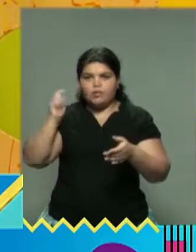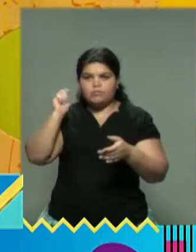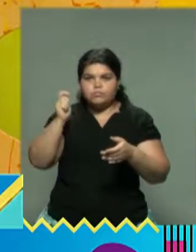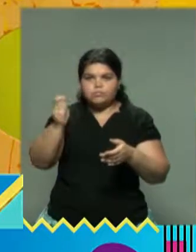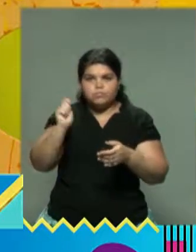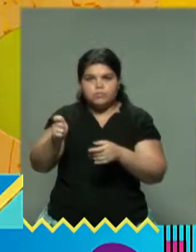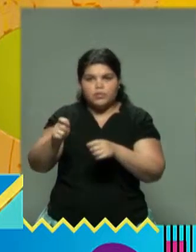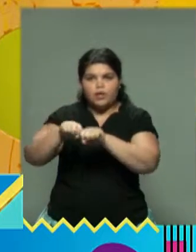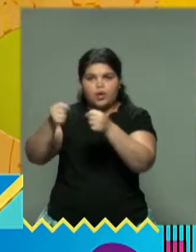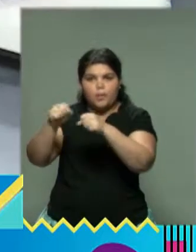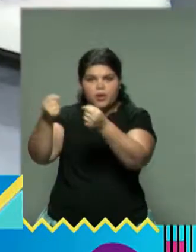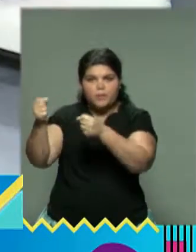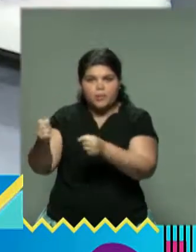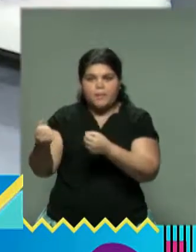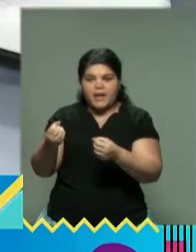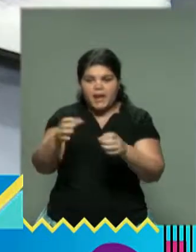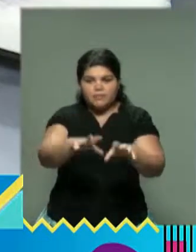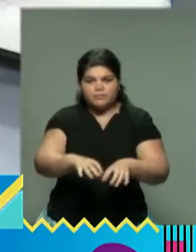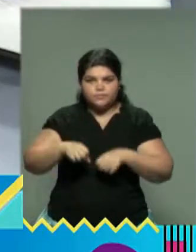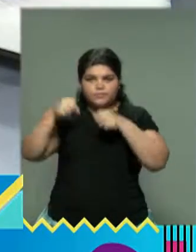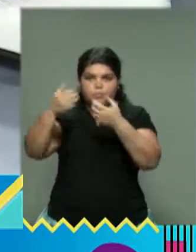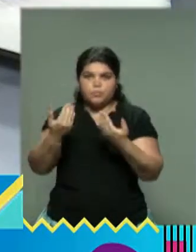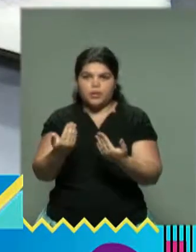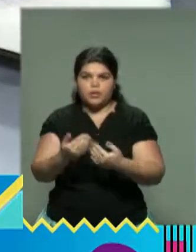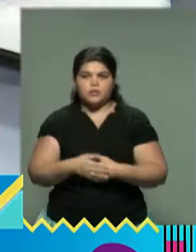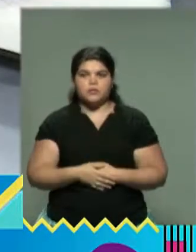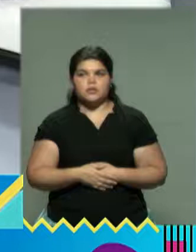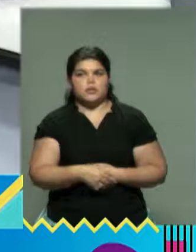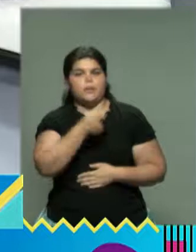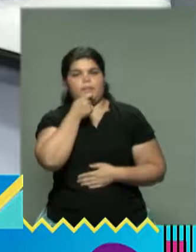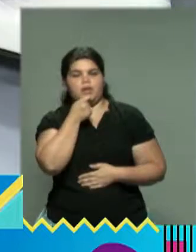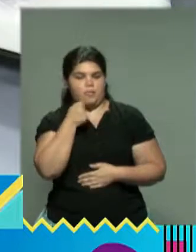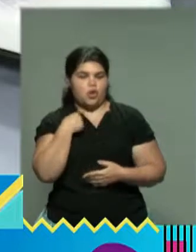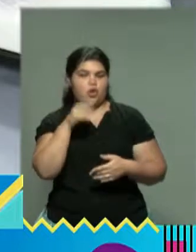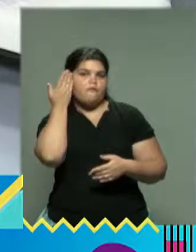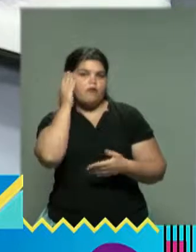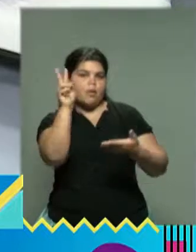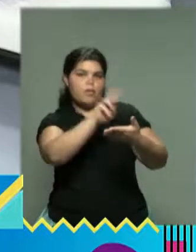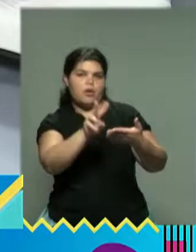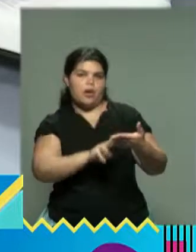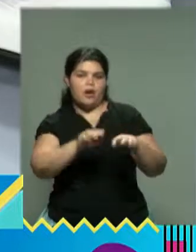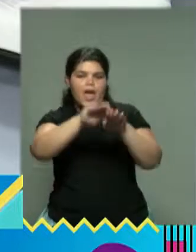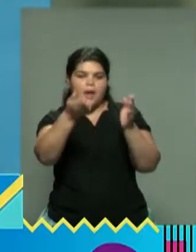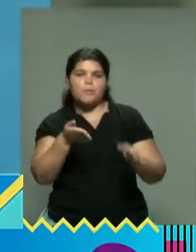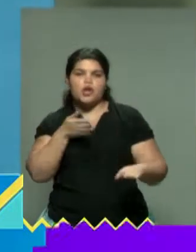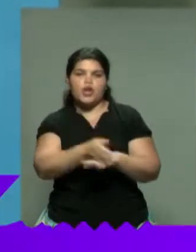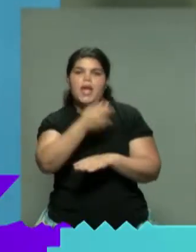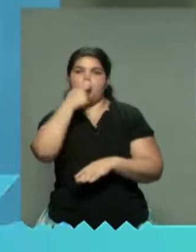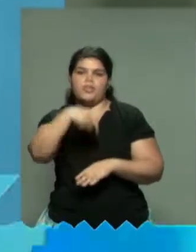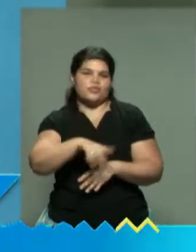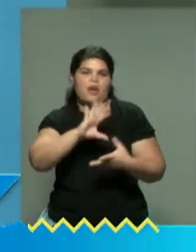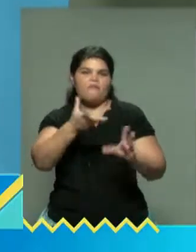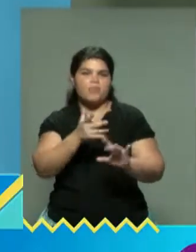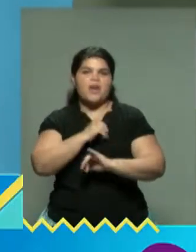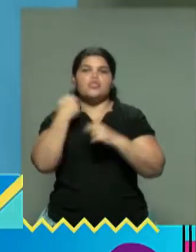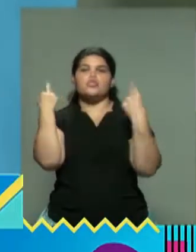es muy complicado. Si yo llego a leer algún evento en Facebook, por ejemplo, se me ocurre, espeleología en Mendoza, como turismo, así